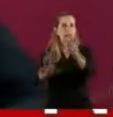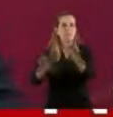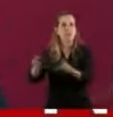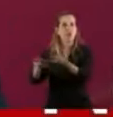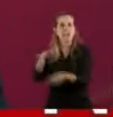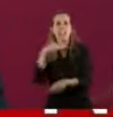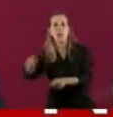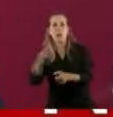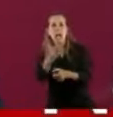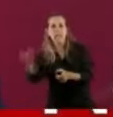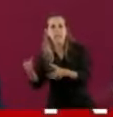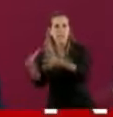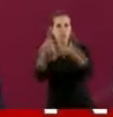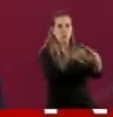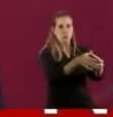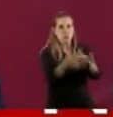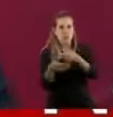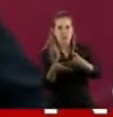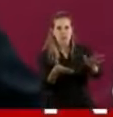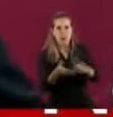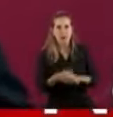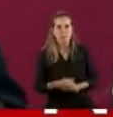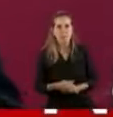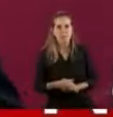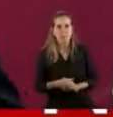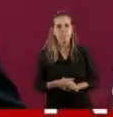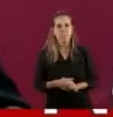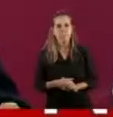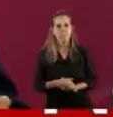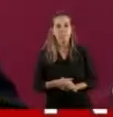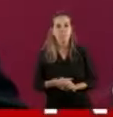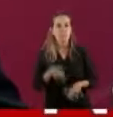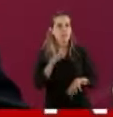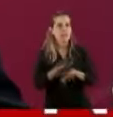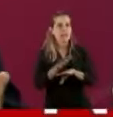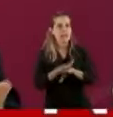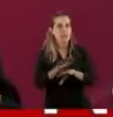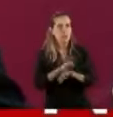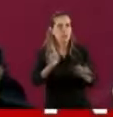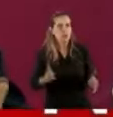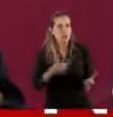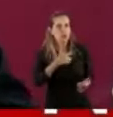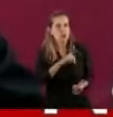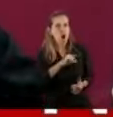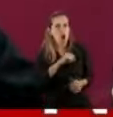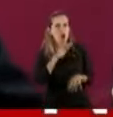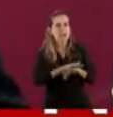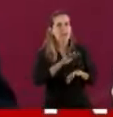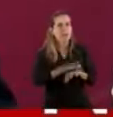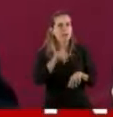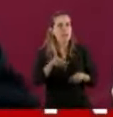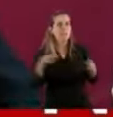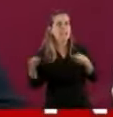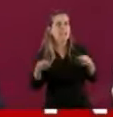miembros. Entonces, con el dolor de la responsabilidad de conducir la provincia en